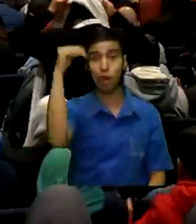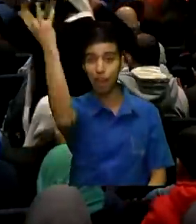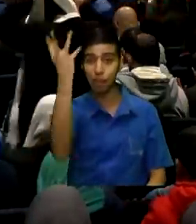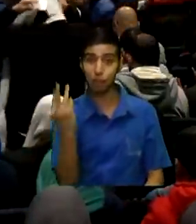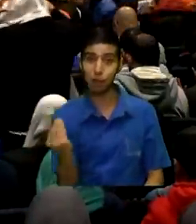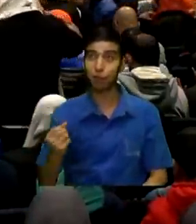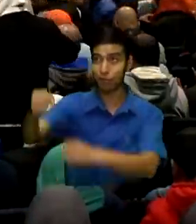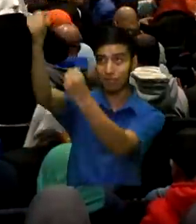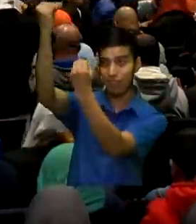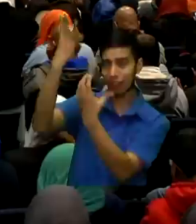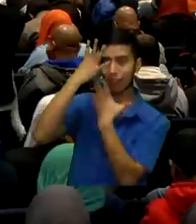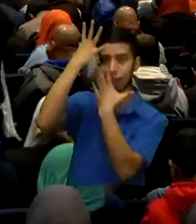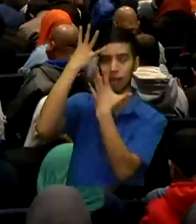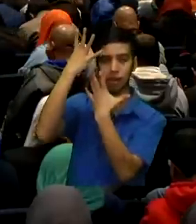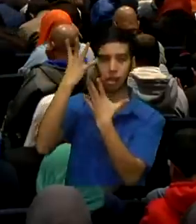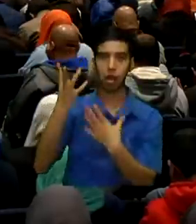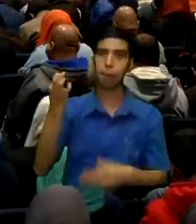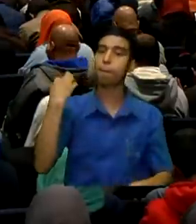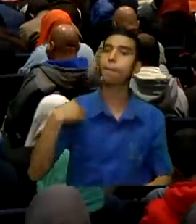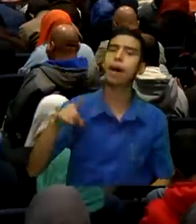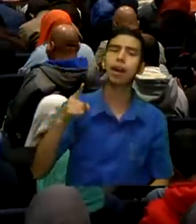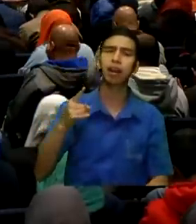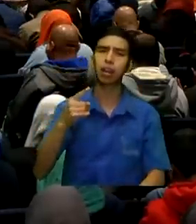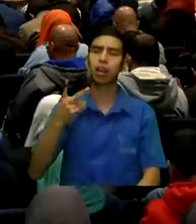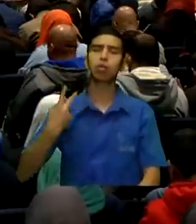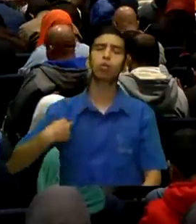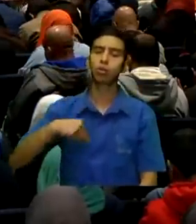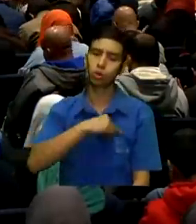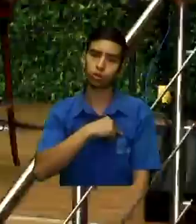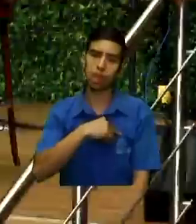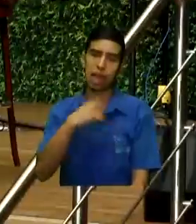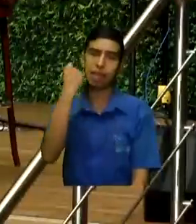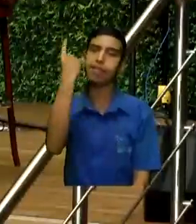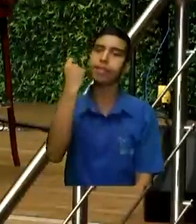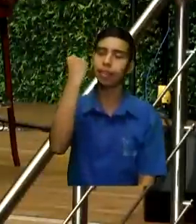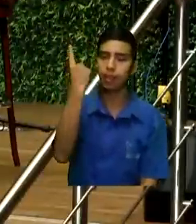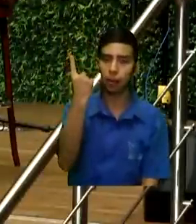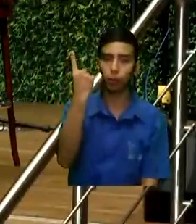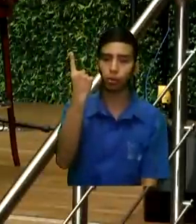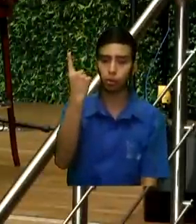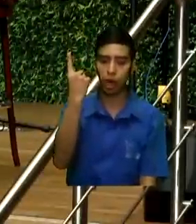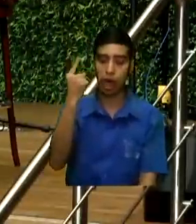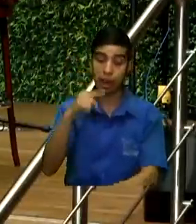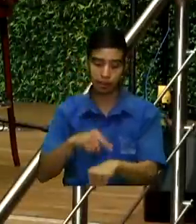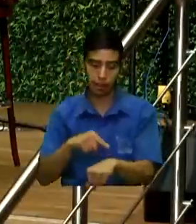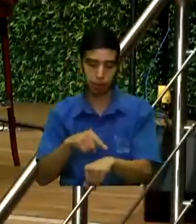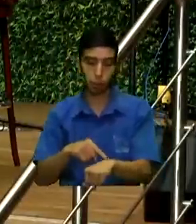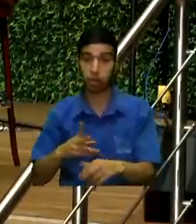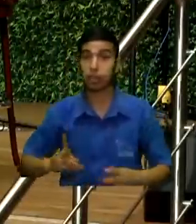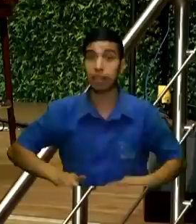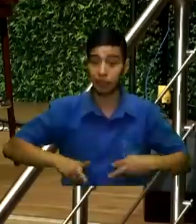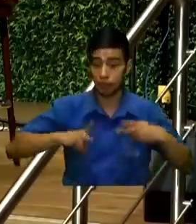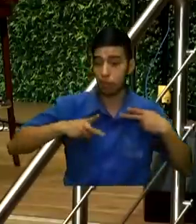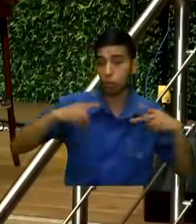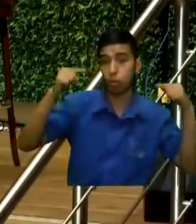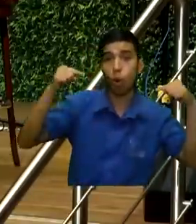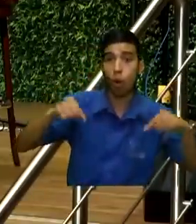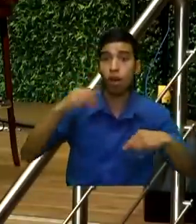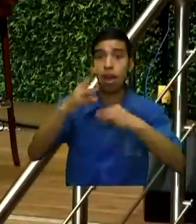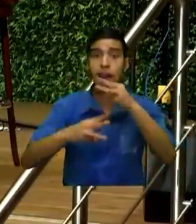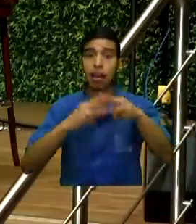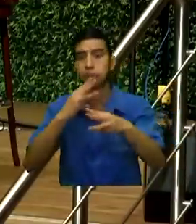revelación para que nosotros podamos no solamente comprender la línea de tiempo que nos ha tocado vivir, sino